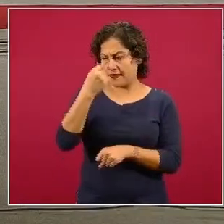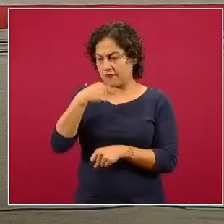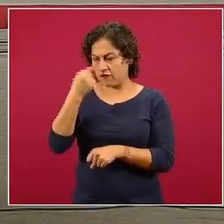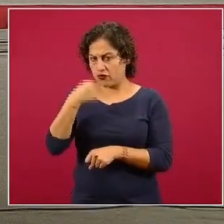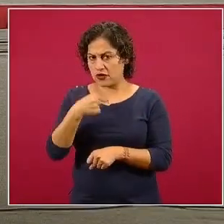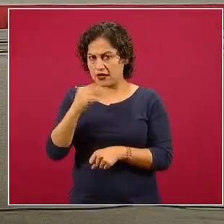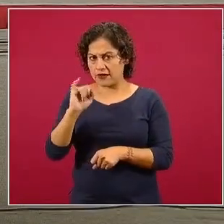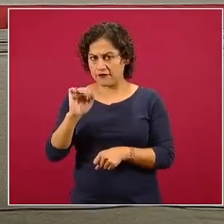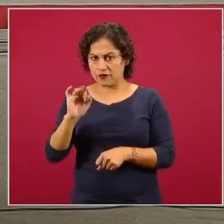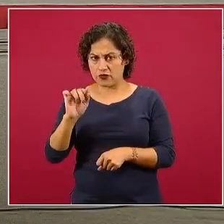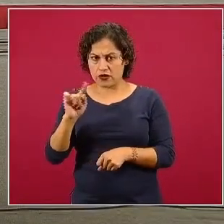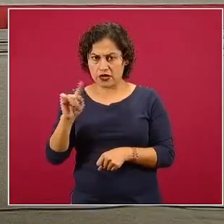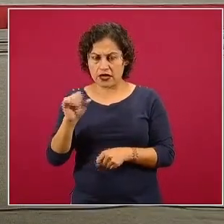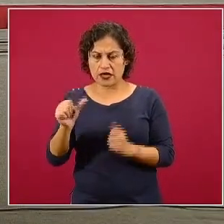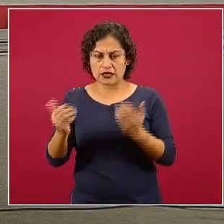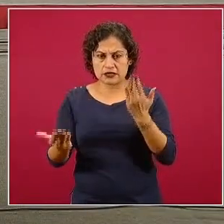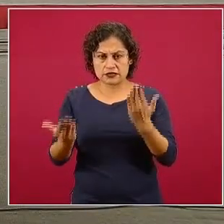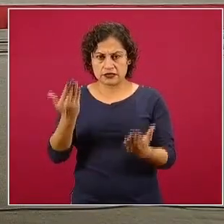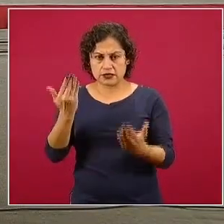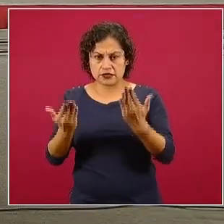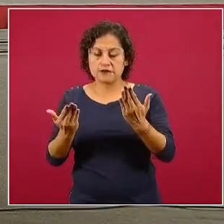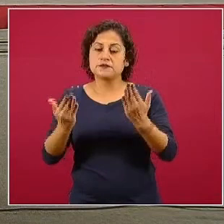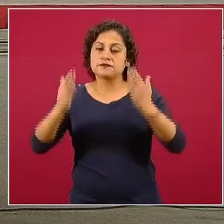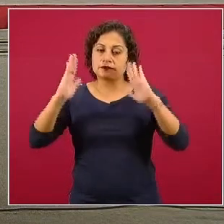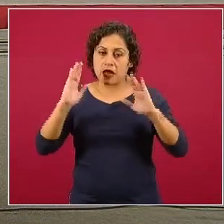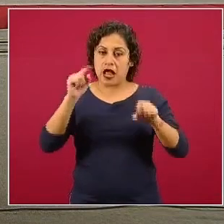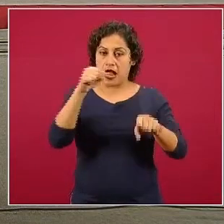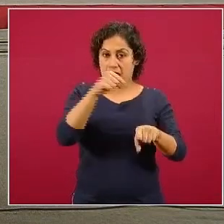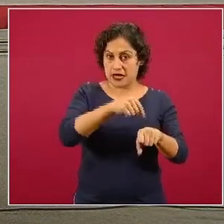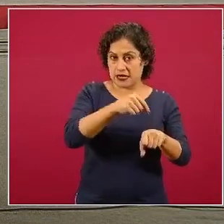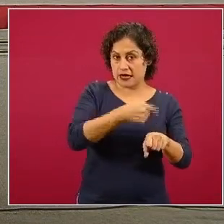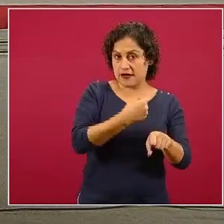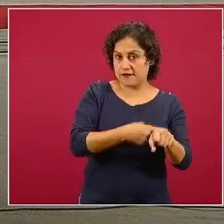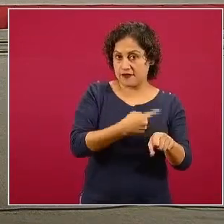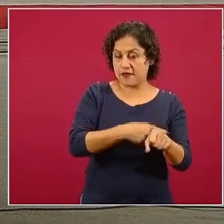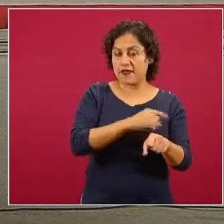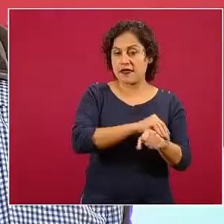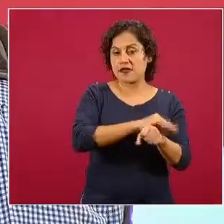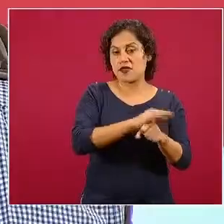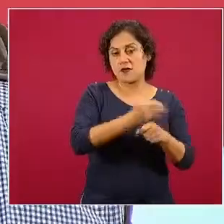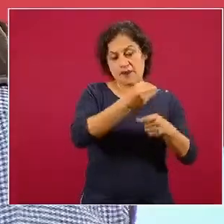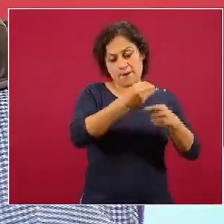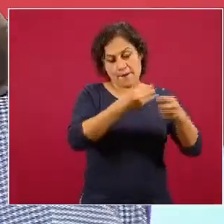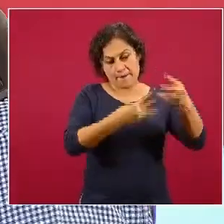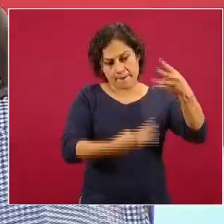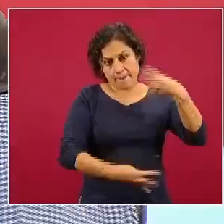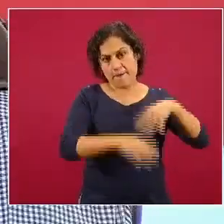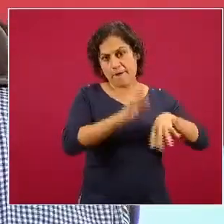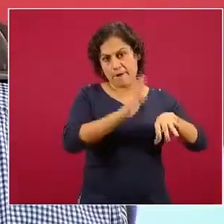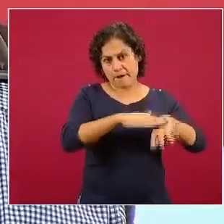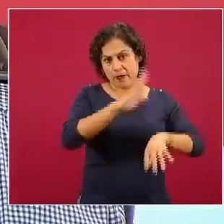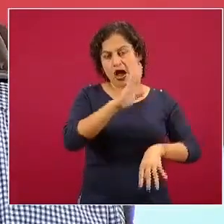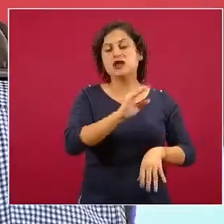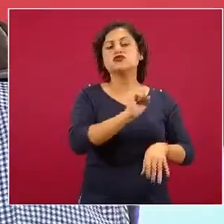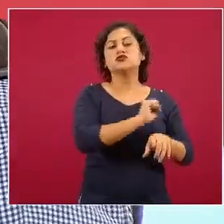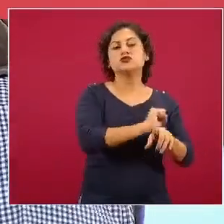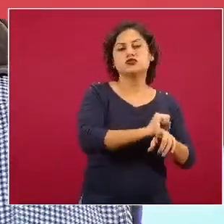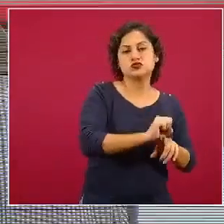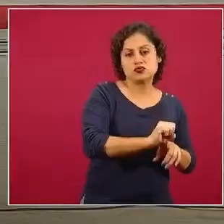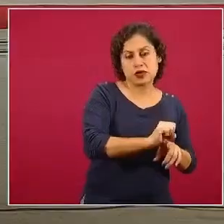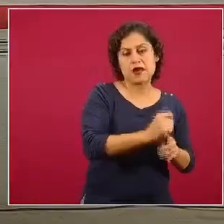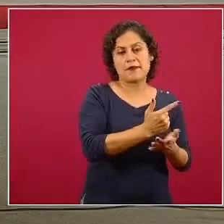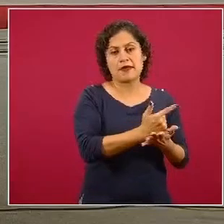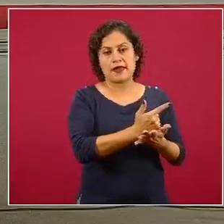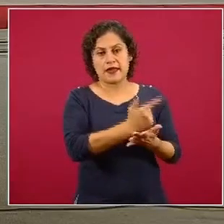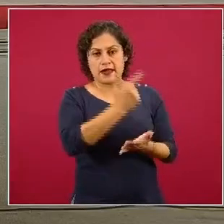digamos que COVID-19 tiene todavía un repertorio más grande de sintomatología que va de leve a grave y que